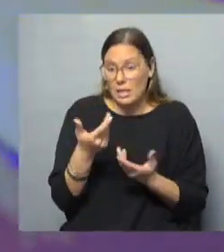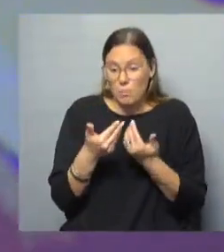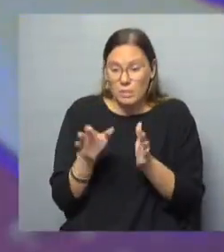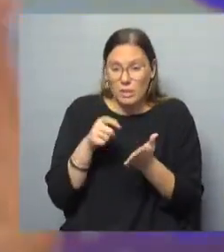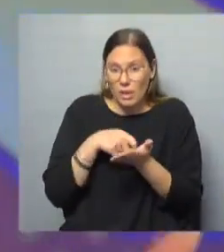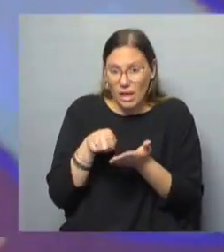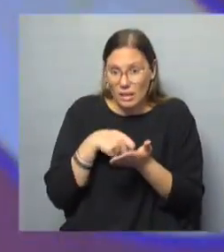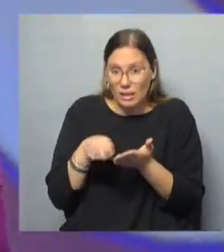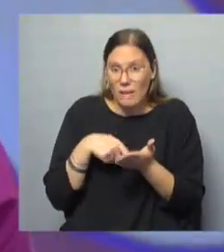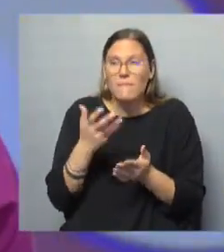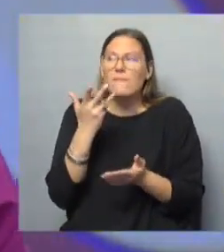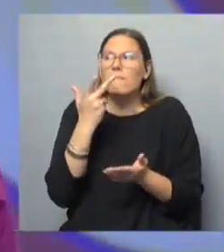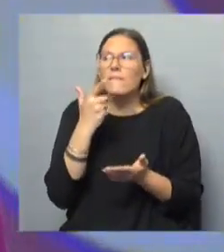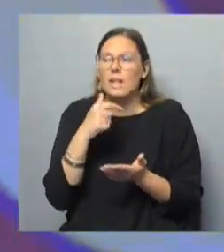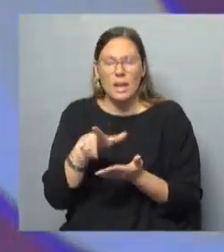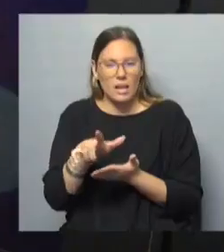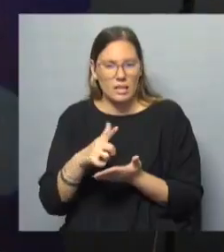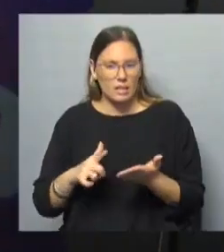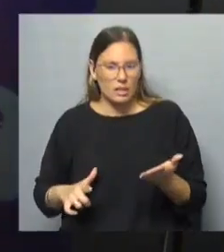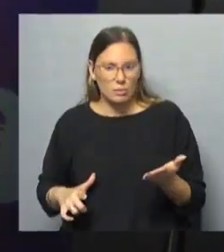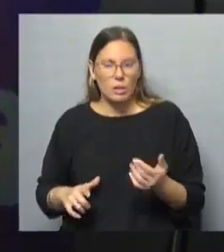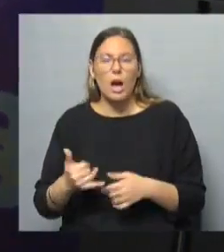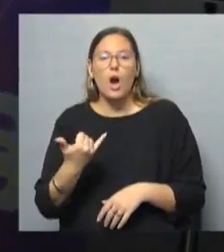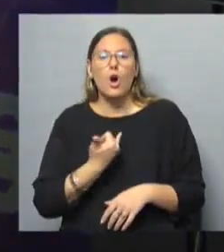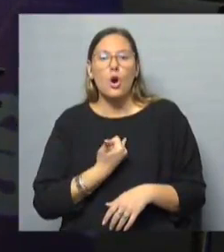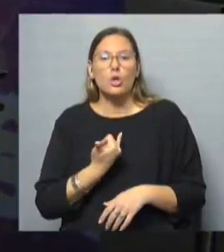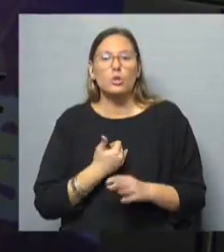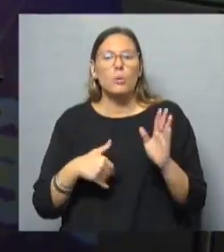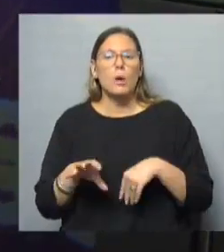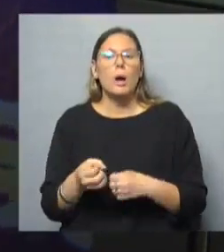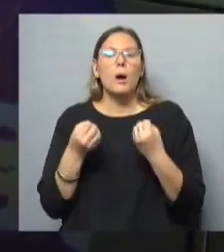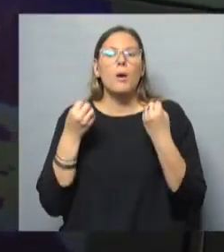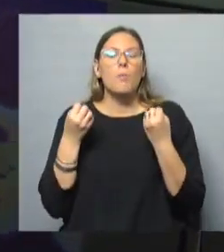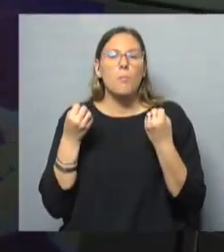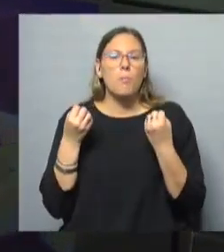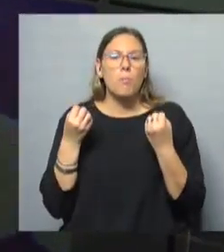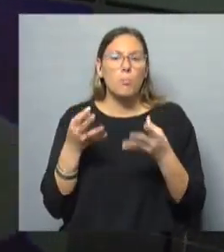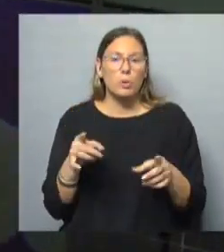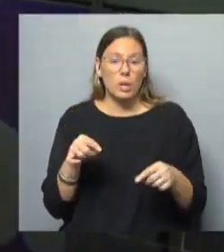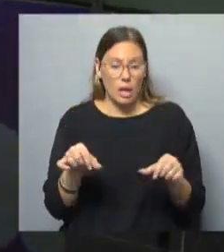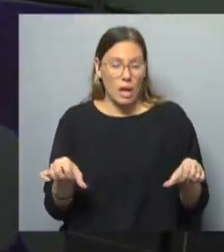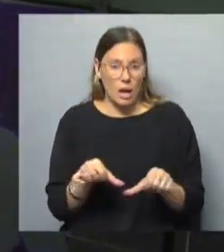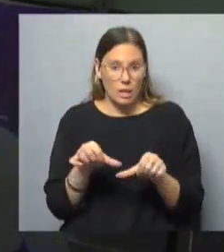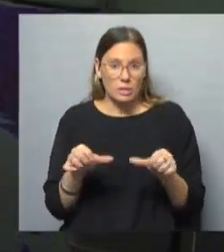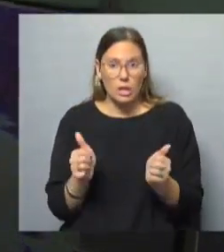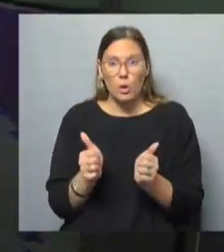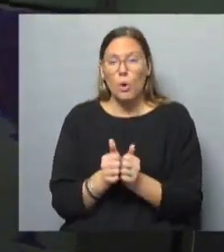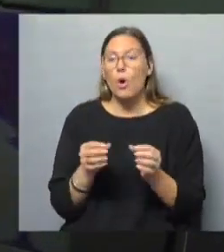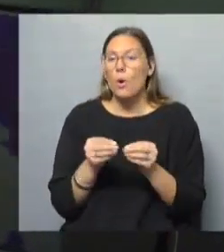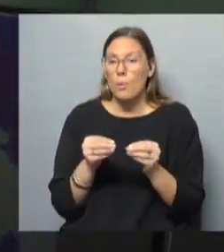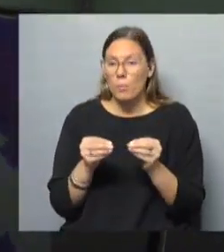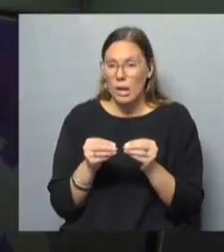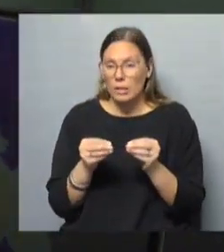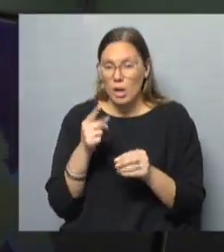es amante de la literatura y bueno, nos contó más de por qué está haciendo todo esto junto a sus compañeros